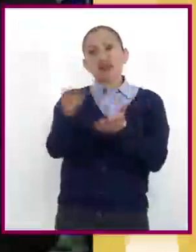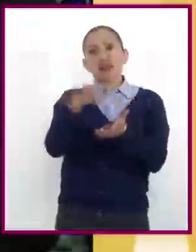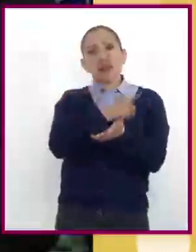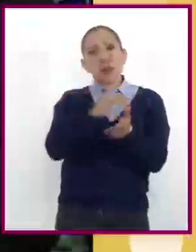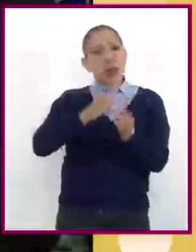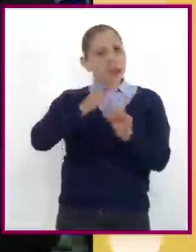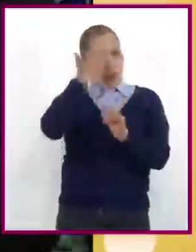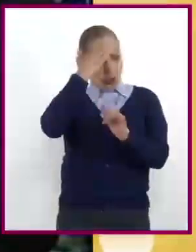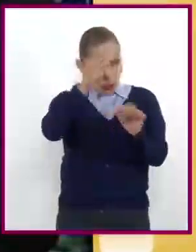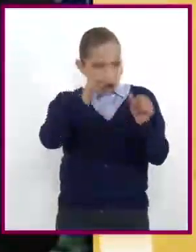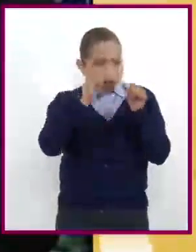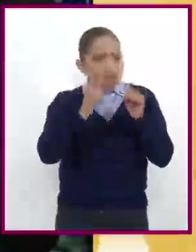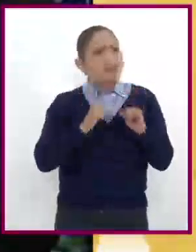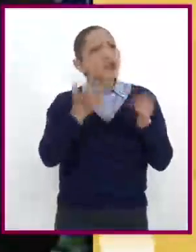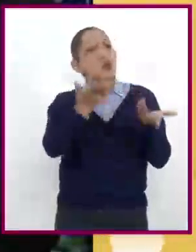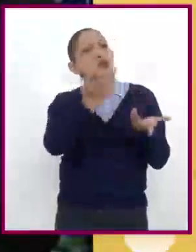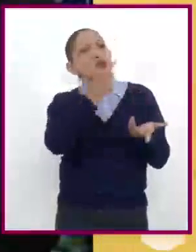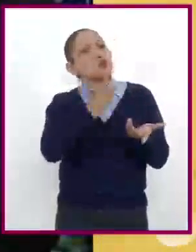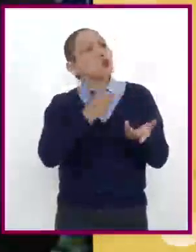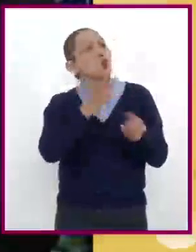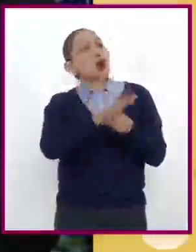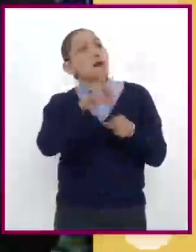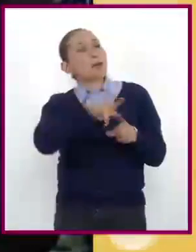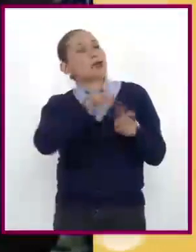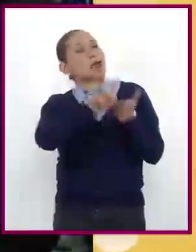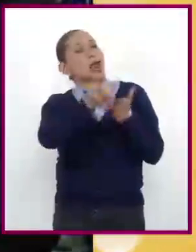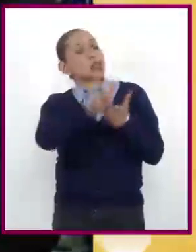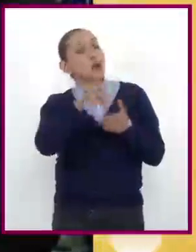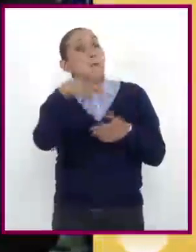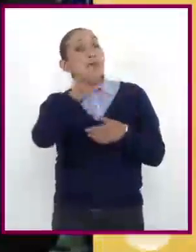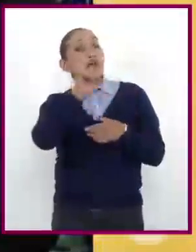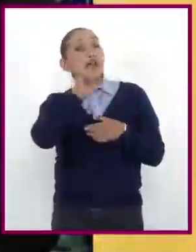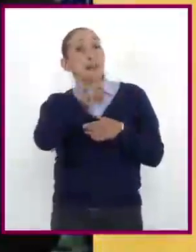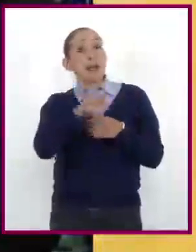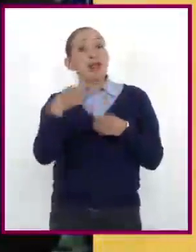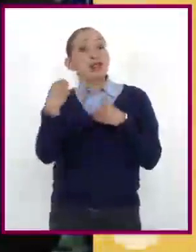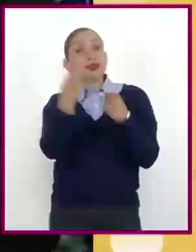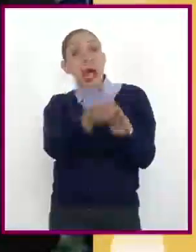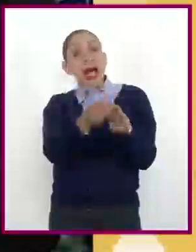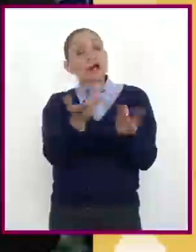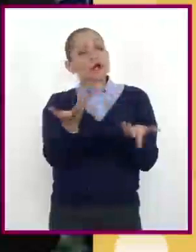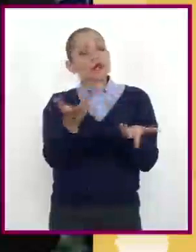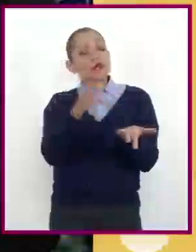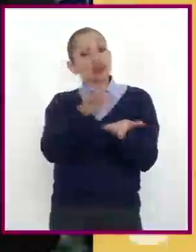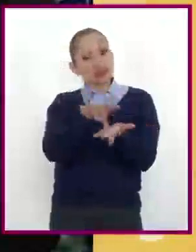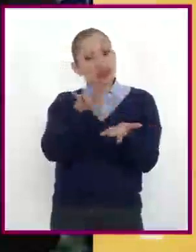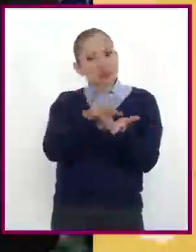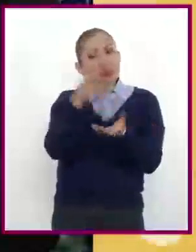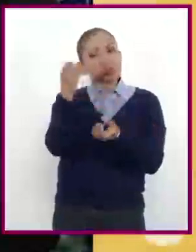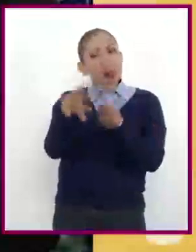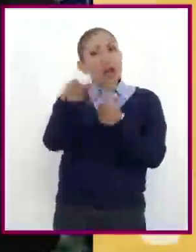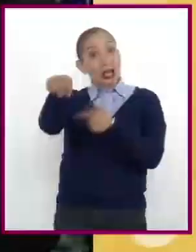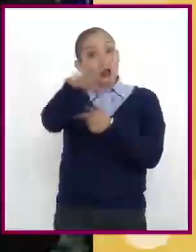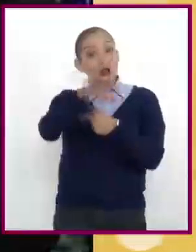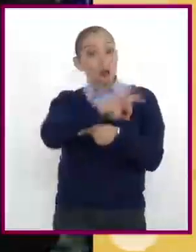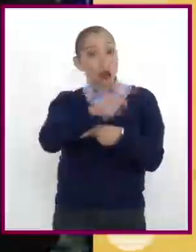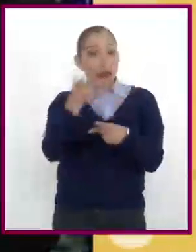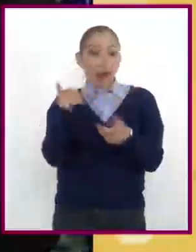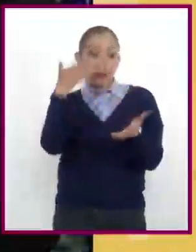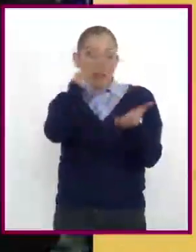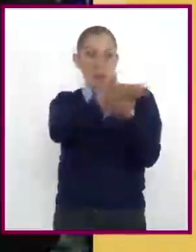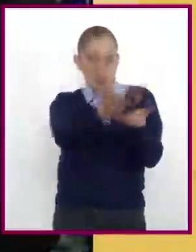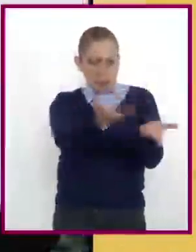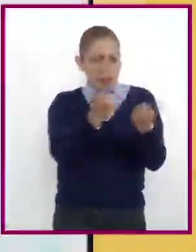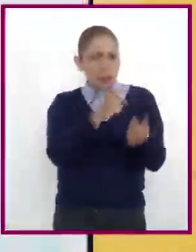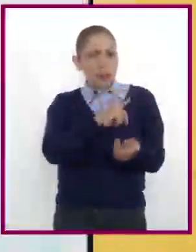las autoridades les den a conocer cuáles son sus derechos, pero también brindarles las herramientas para que ellos puedan exigir